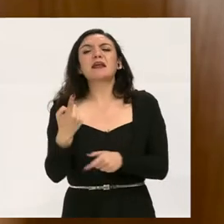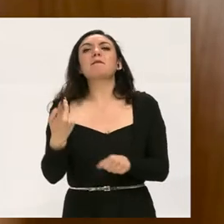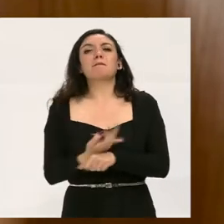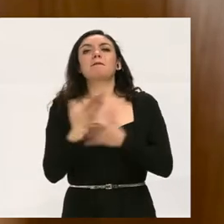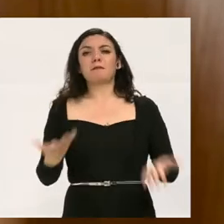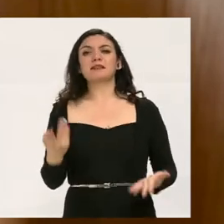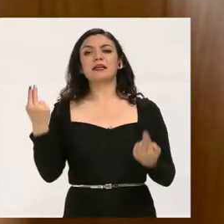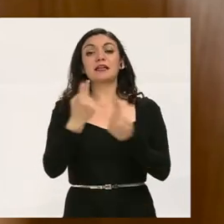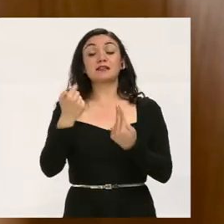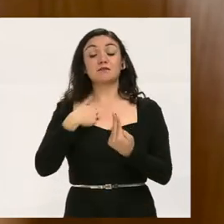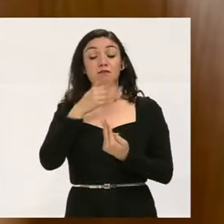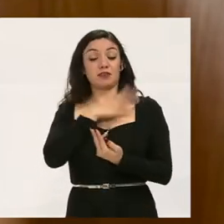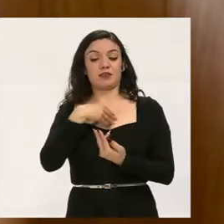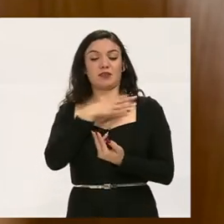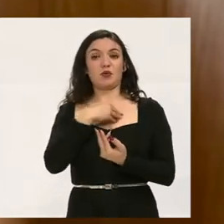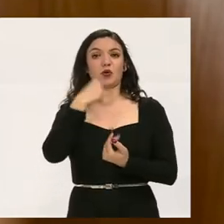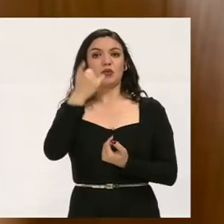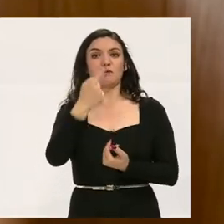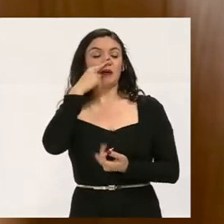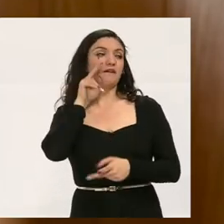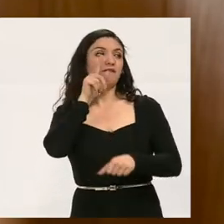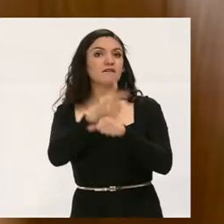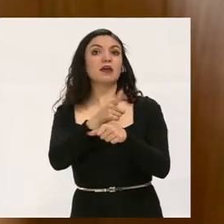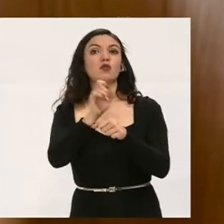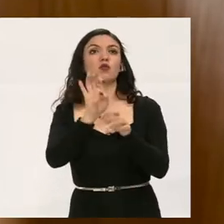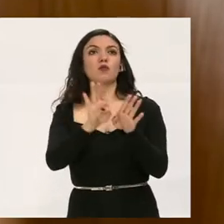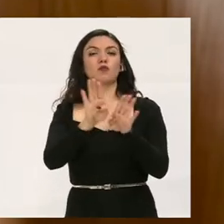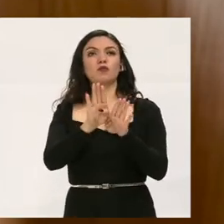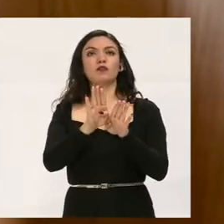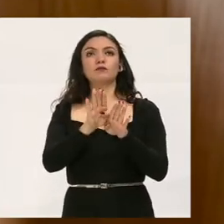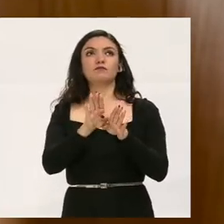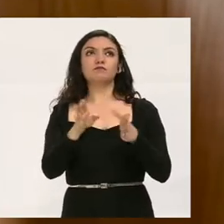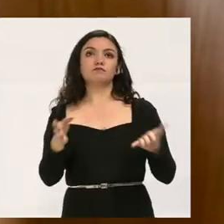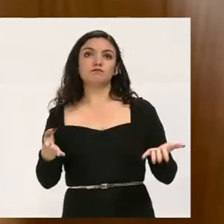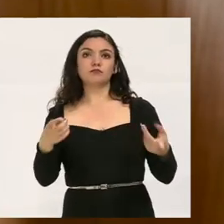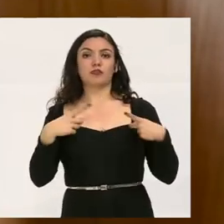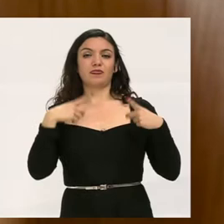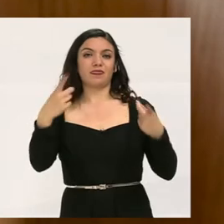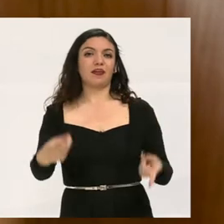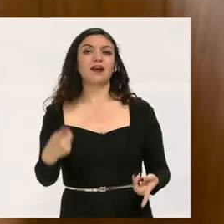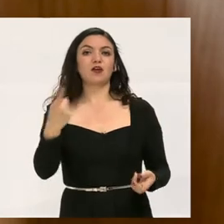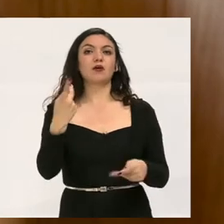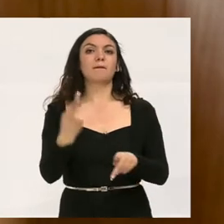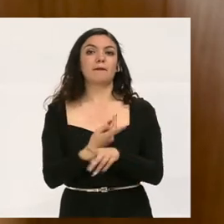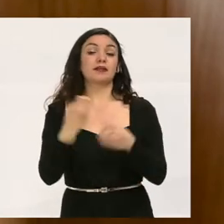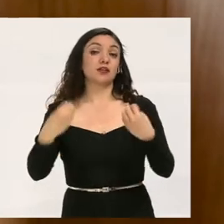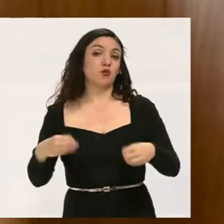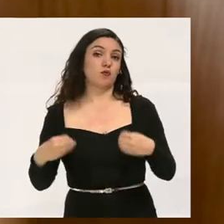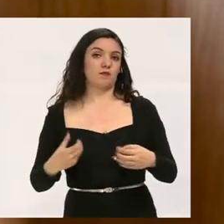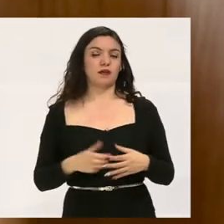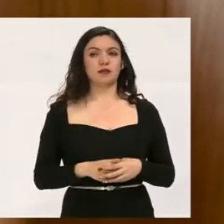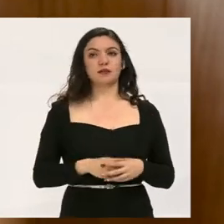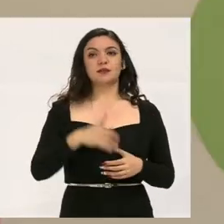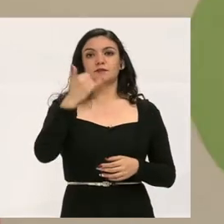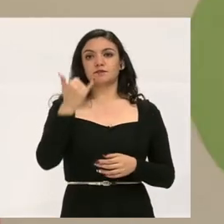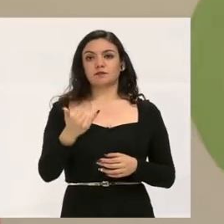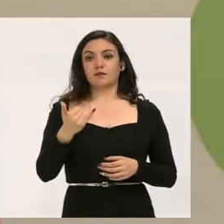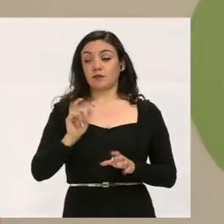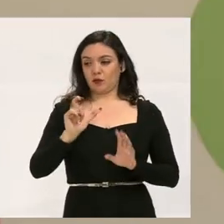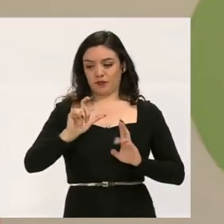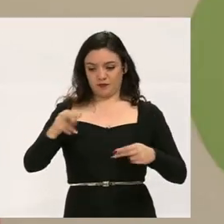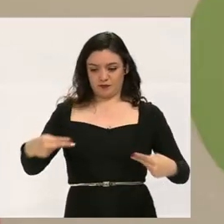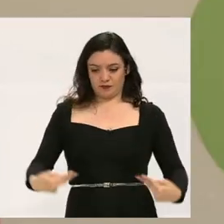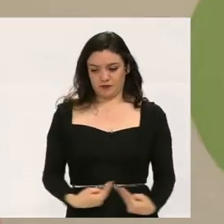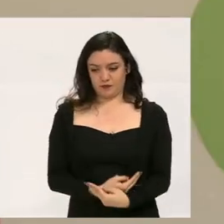ir viendo que necesitaba mi hijo y llegar a un diagnóstico darle lo que ocupaba y